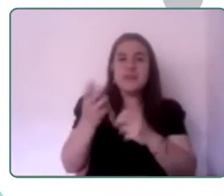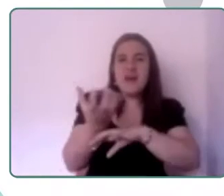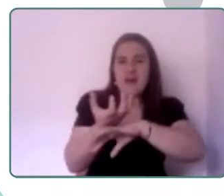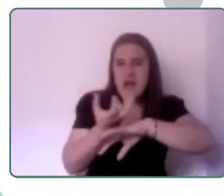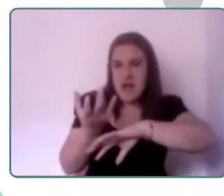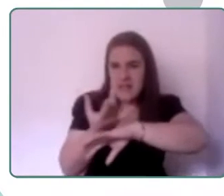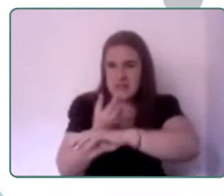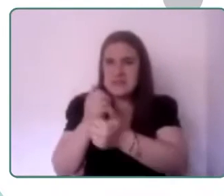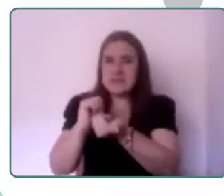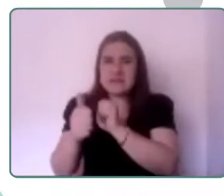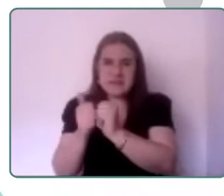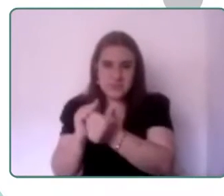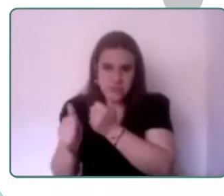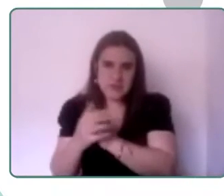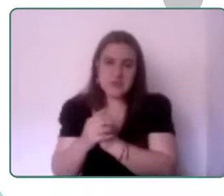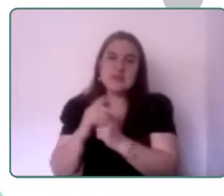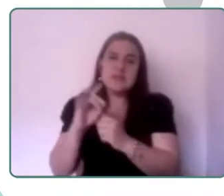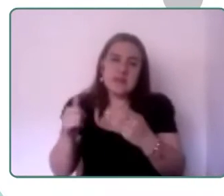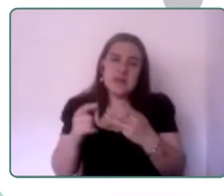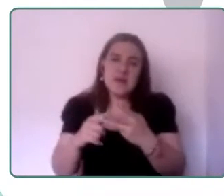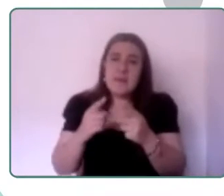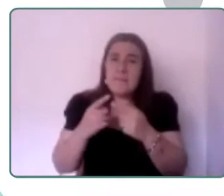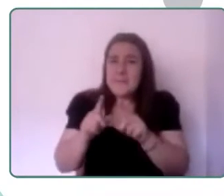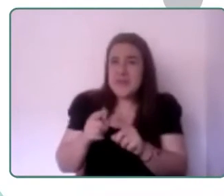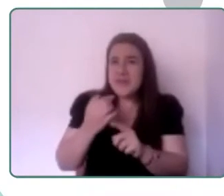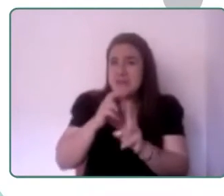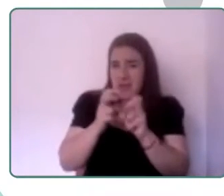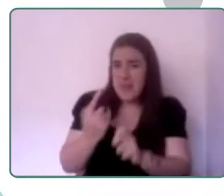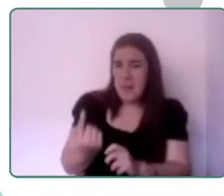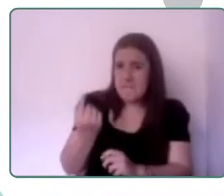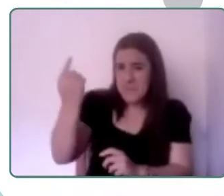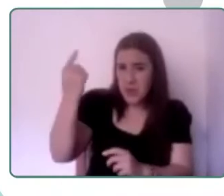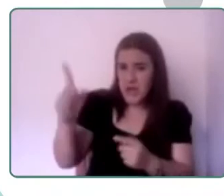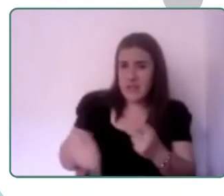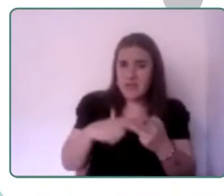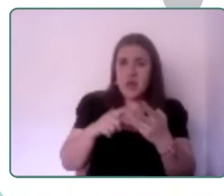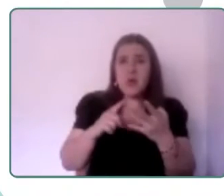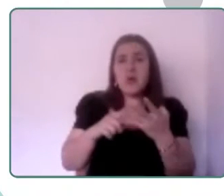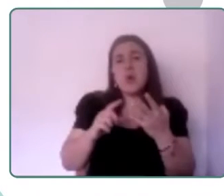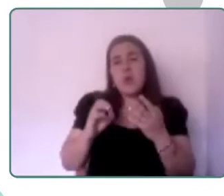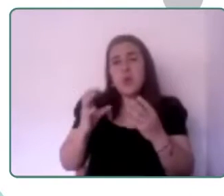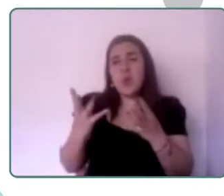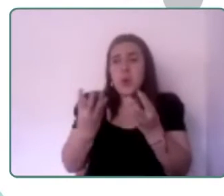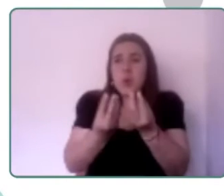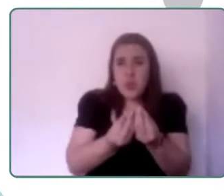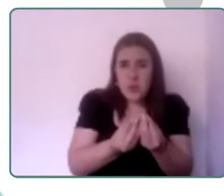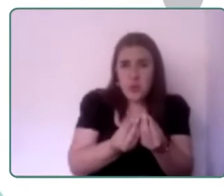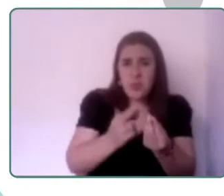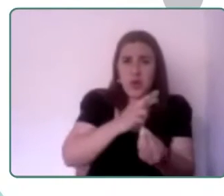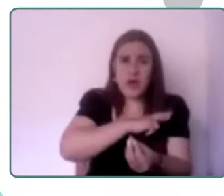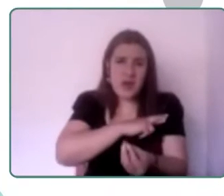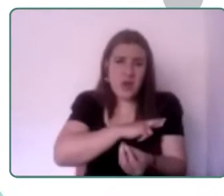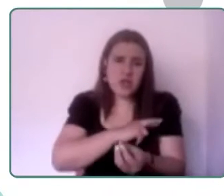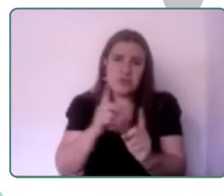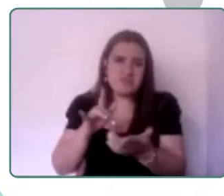participación en movimientos políticos, cuerpos o grupos colegiados y en movimientos religiosos.